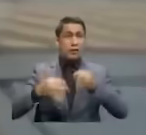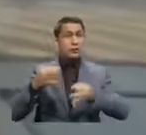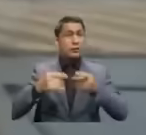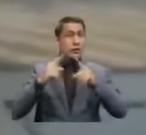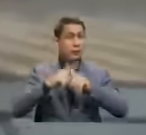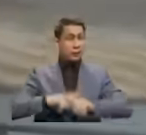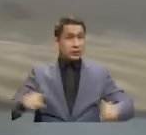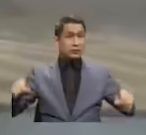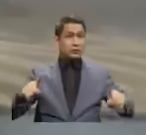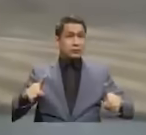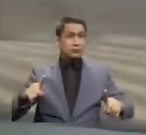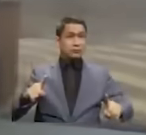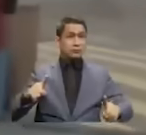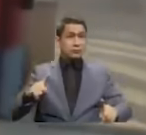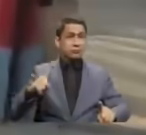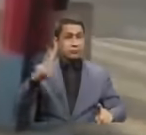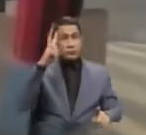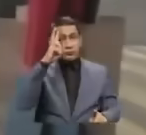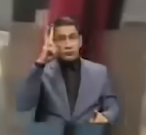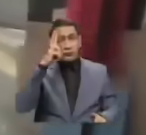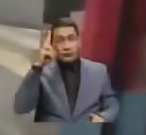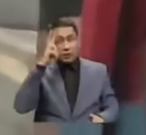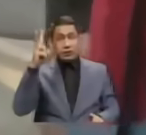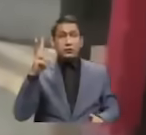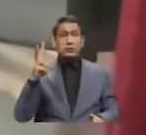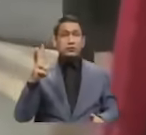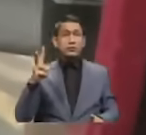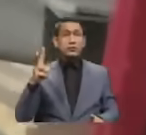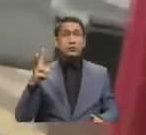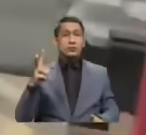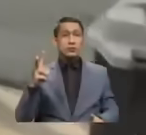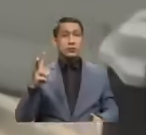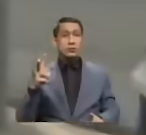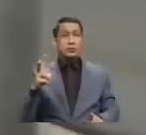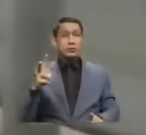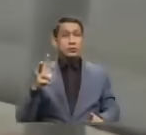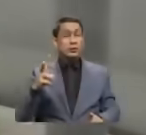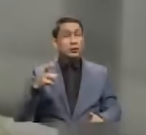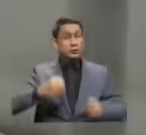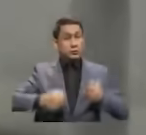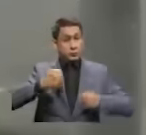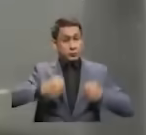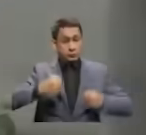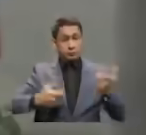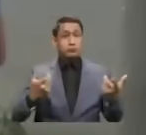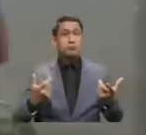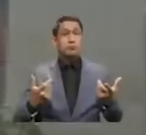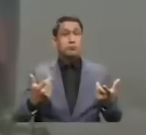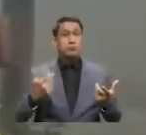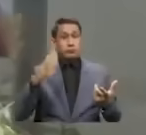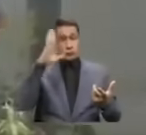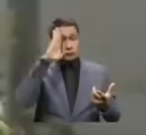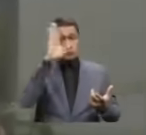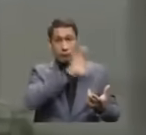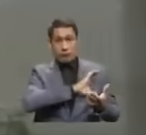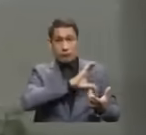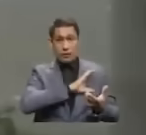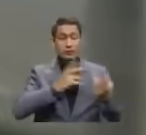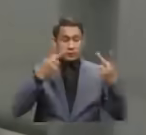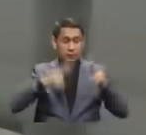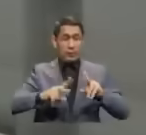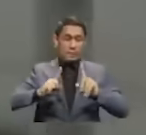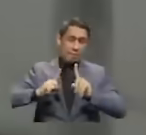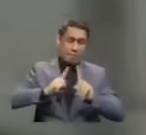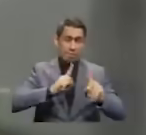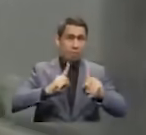con una moto allá, él lo dejó botado, pues entonces él corrió hacia allá con la pistola en la mano y el policía se le pegó atrás. Y en la capital Nájera,